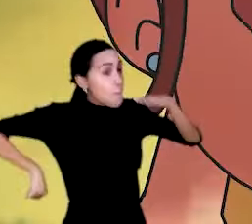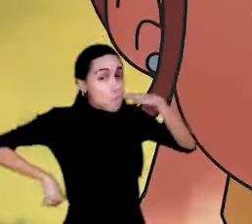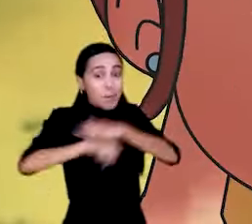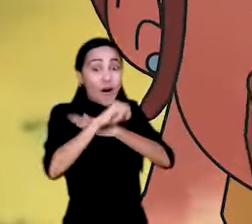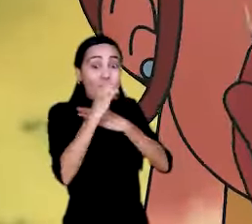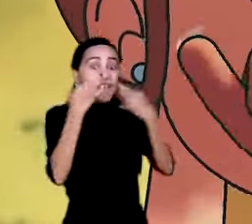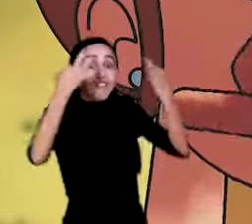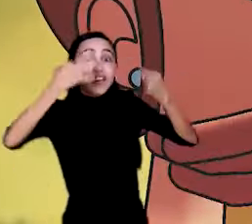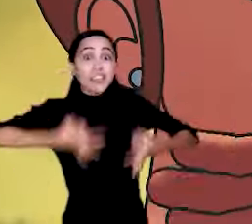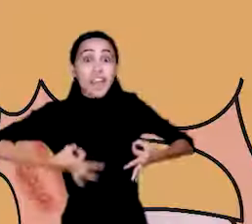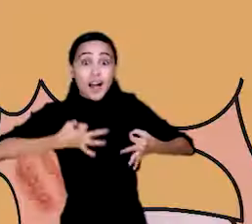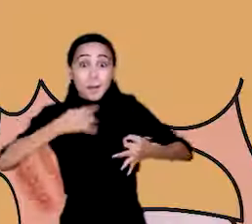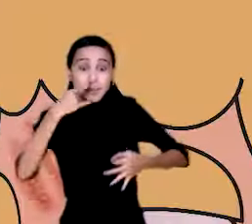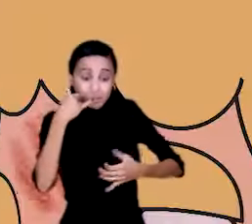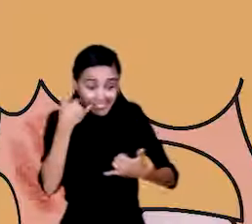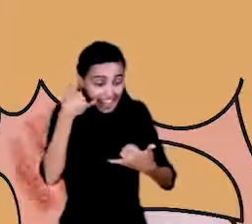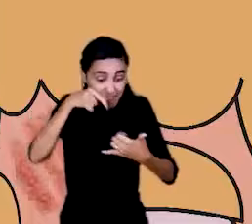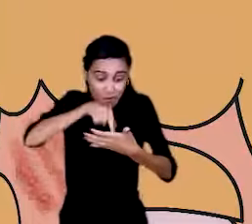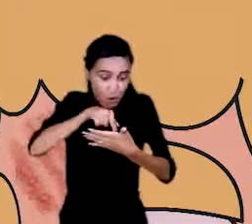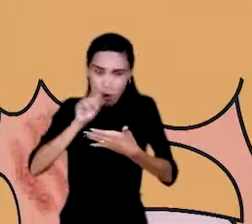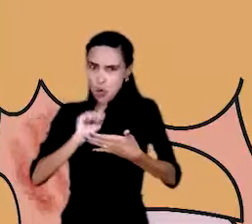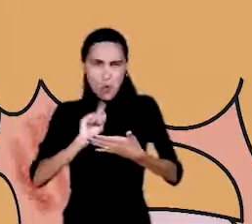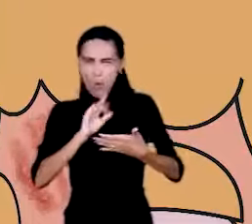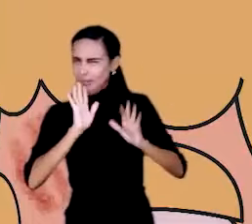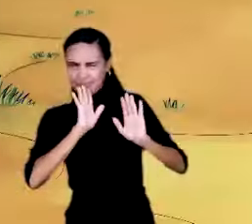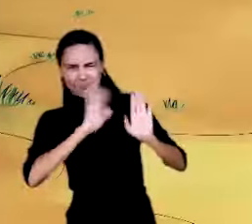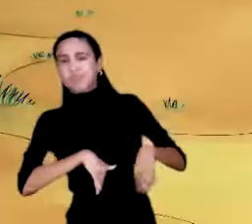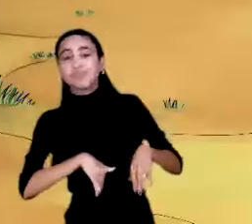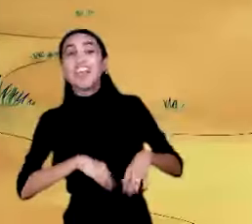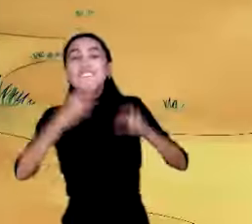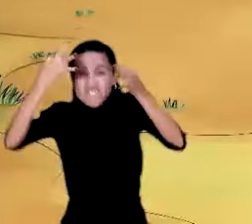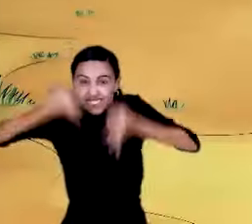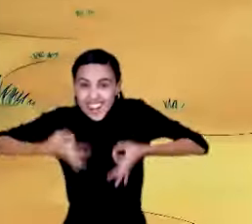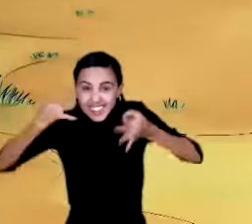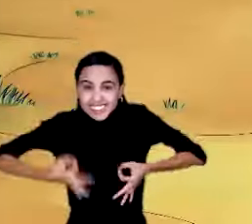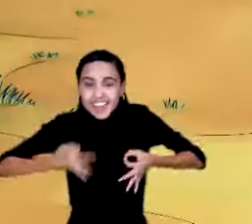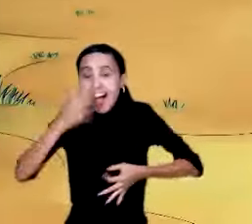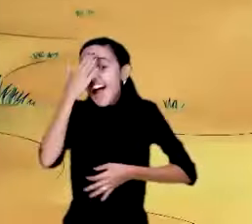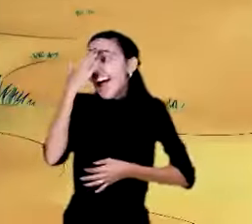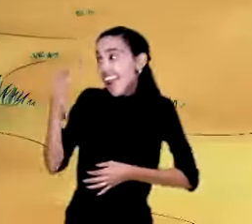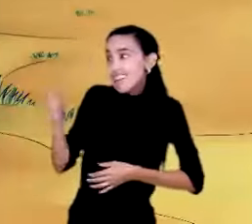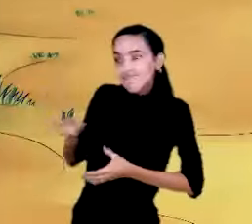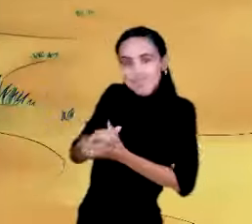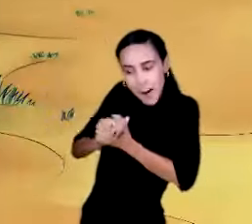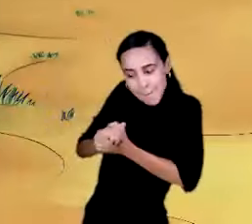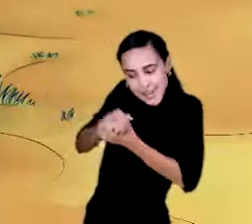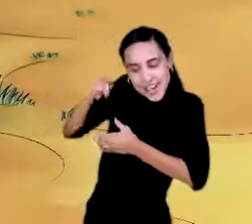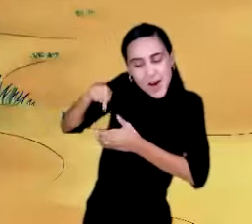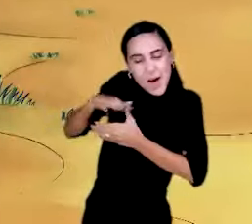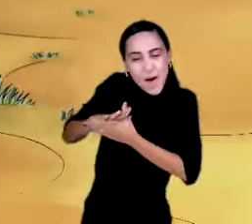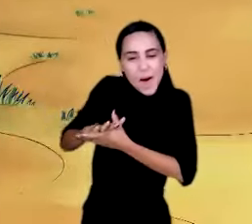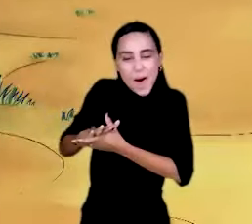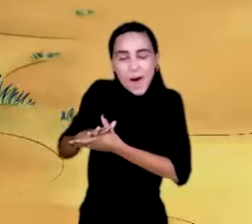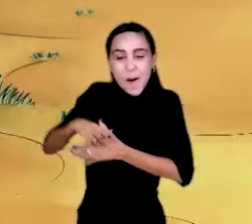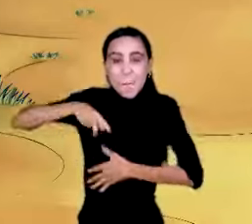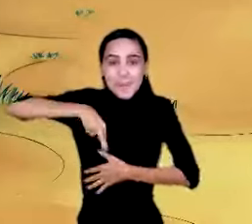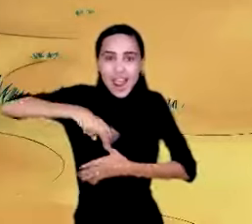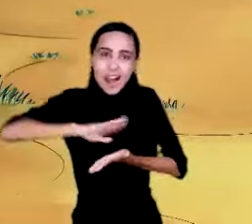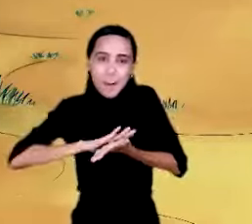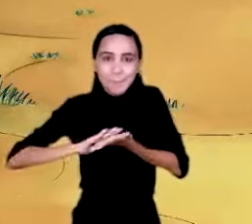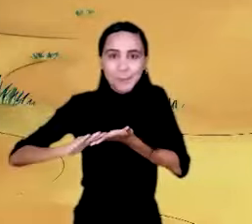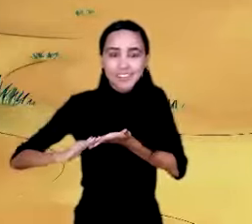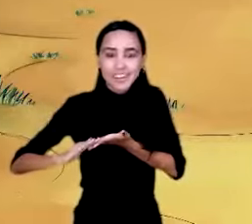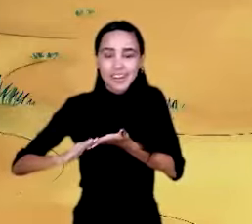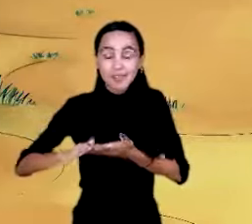no dentro de mi teléfono. Un gol real. Todo gracias a Michael, que me prestó sus piernas. Y